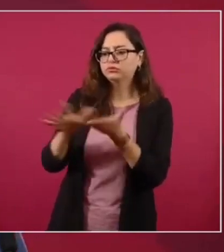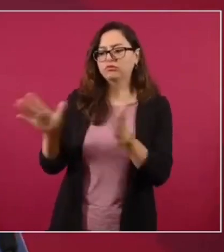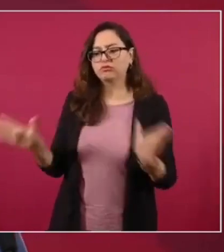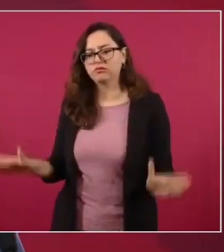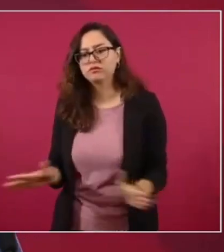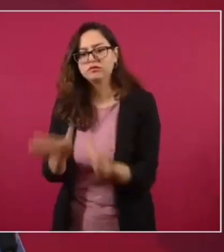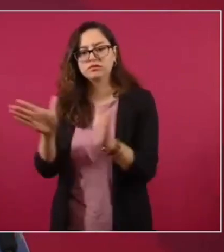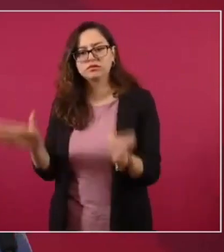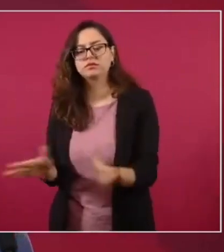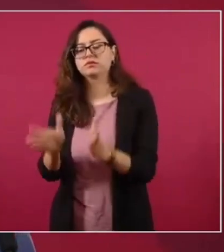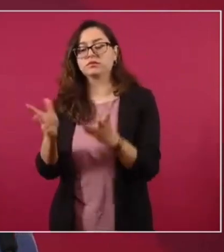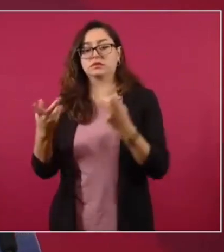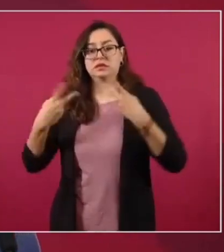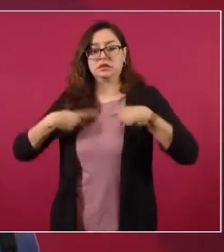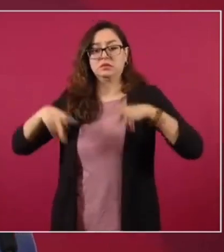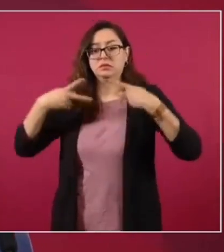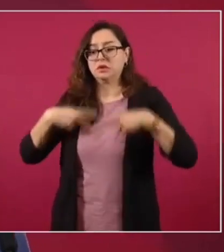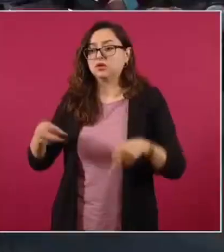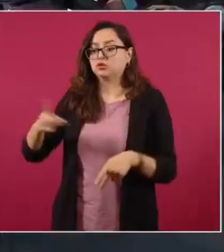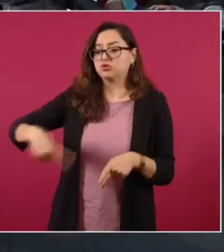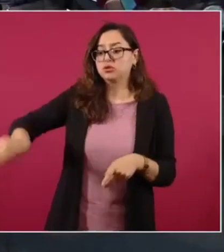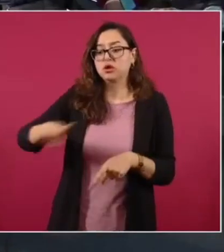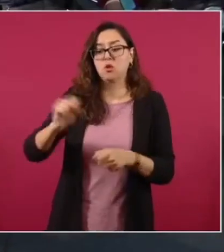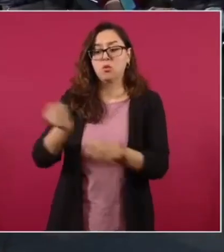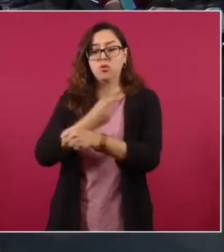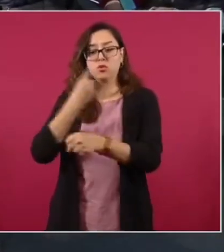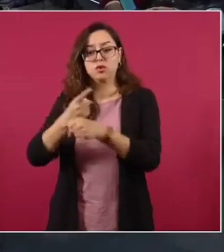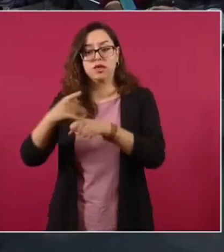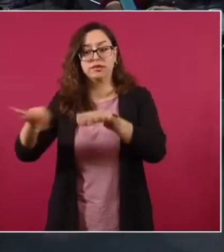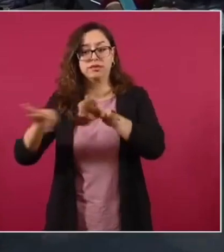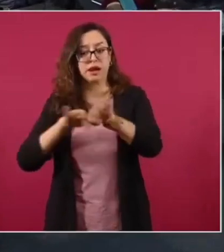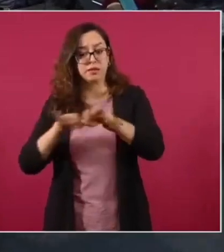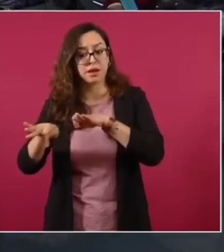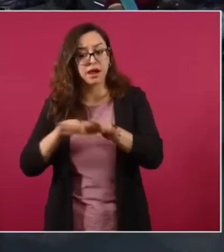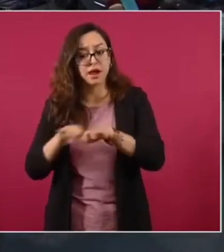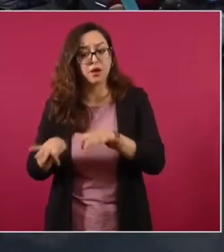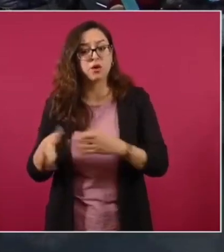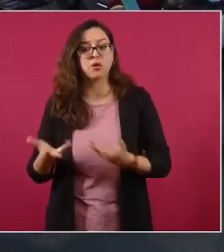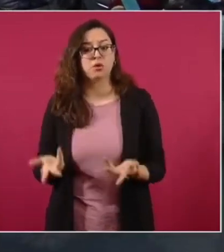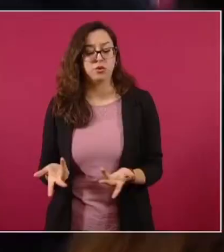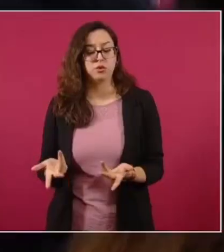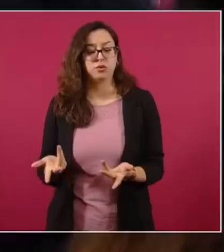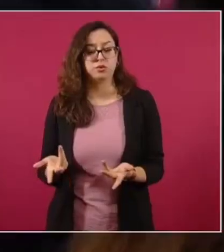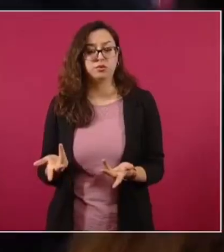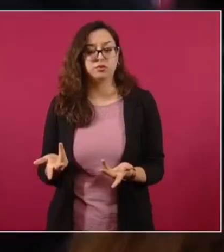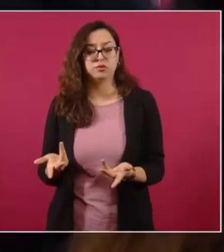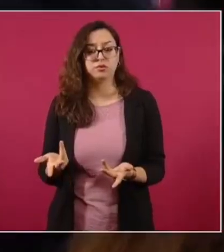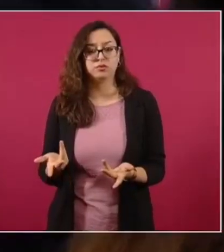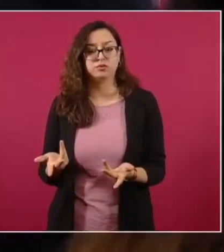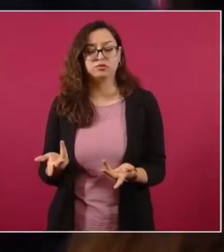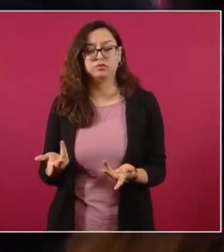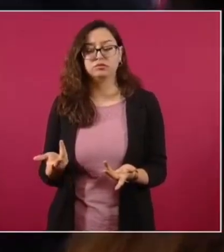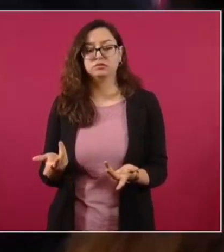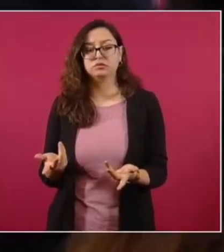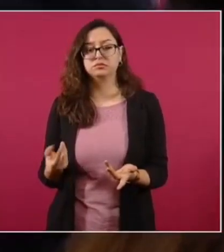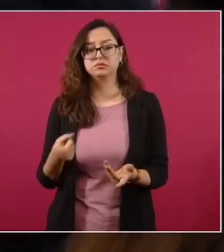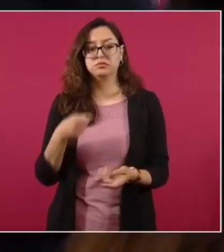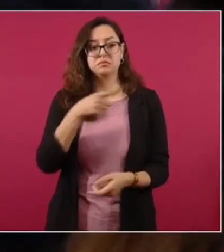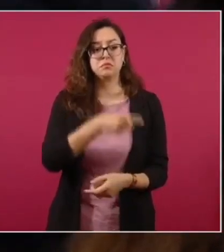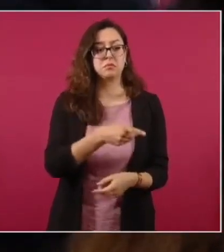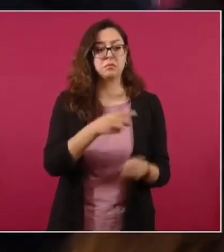la gente, sobre todo los jóvenes, tengan trabajo y no tengan